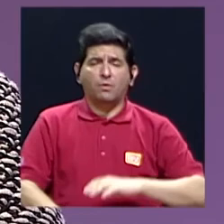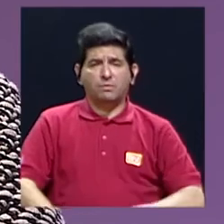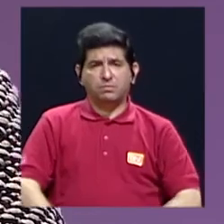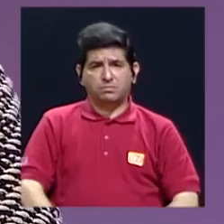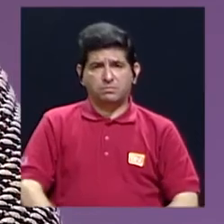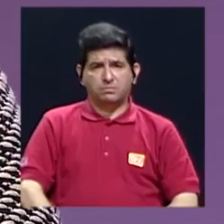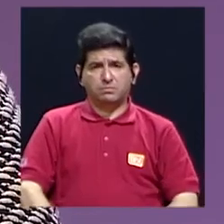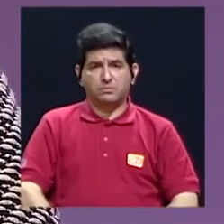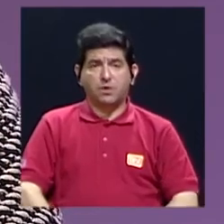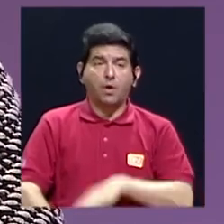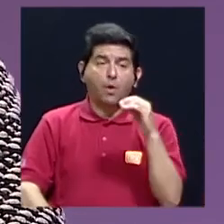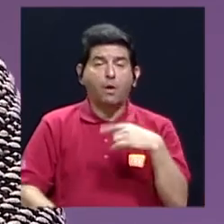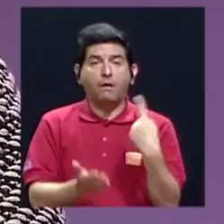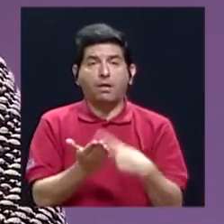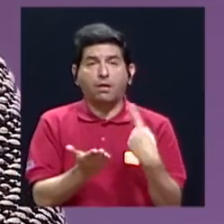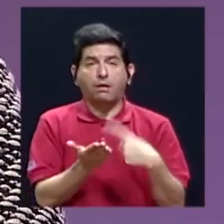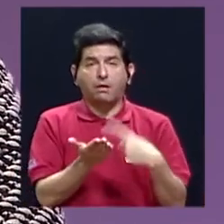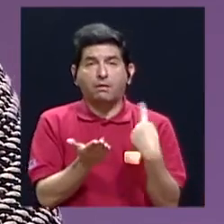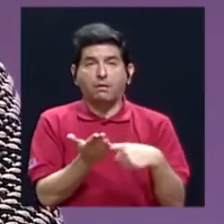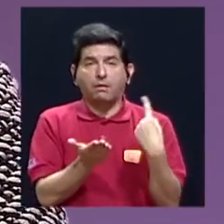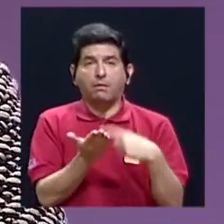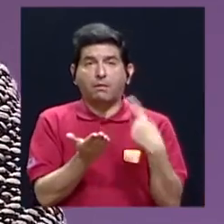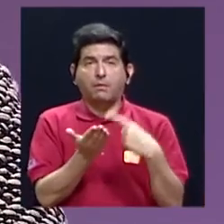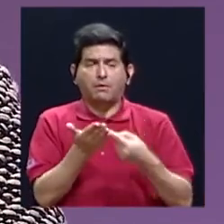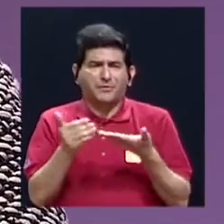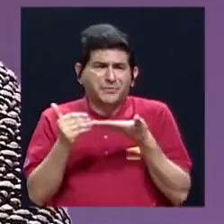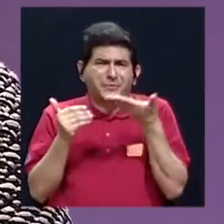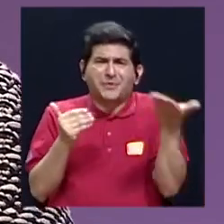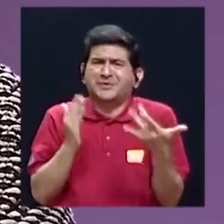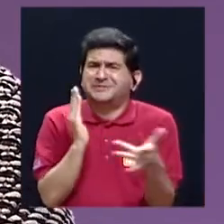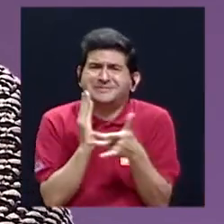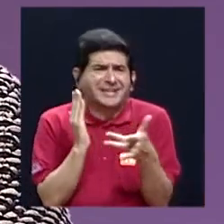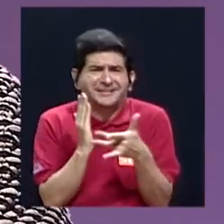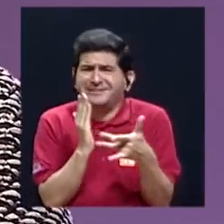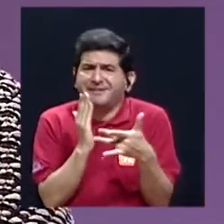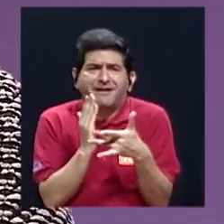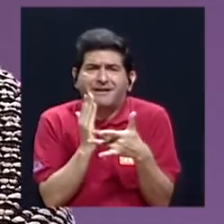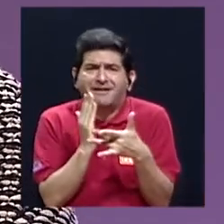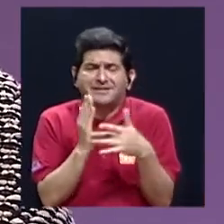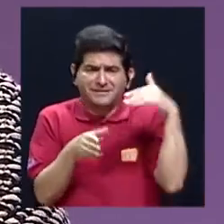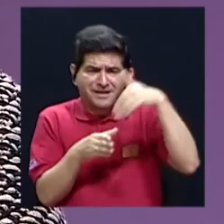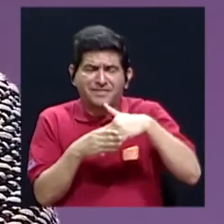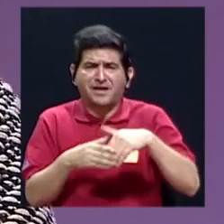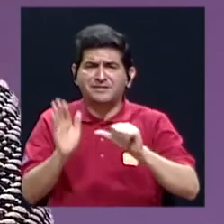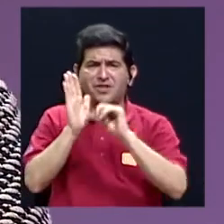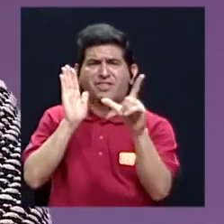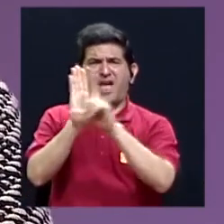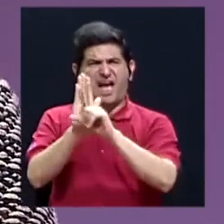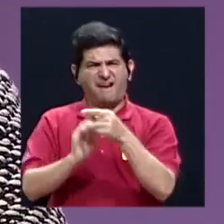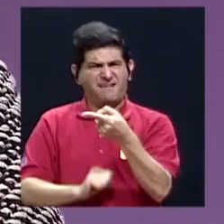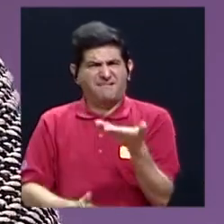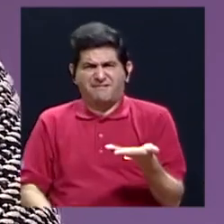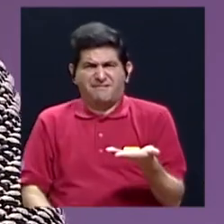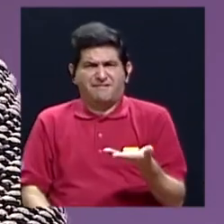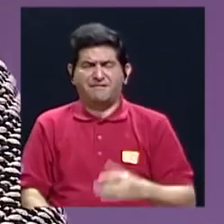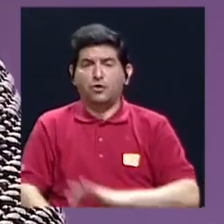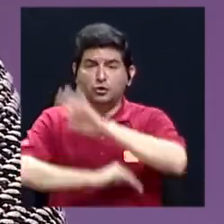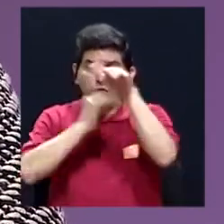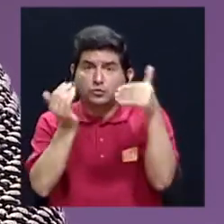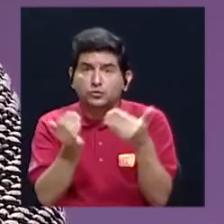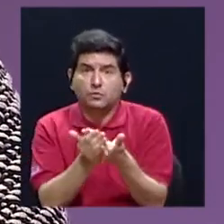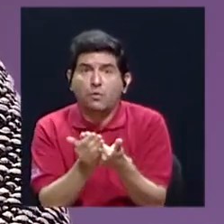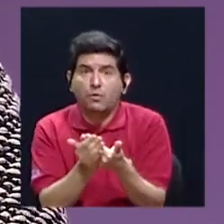discutir aspectos técnicos dentro de la Asamblea Legislativa,